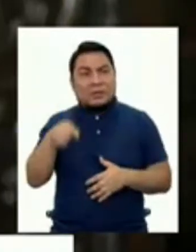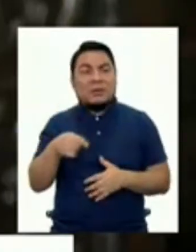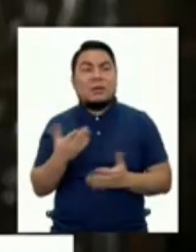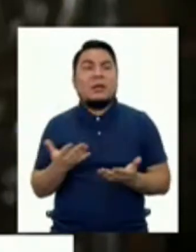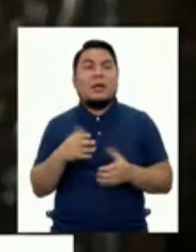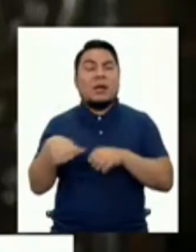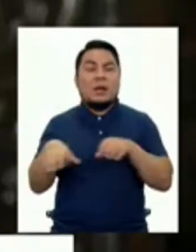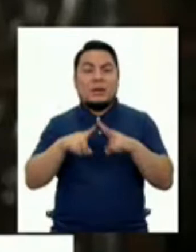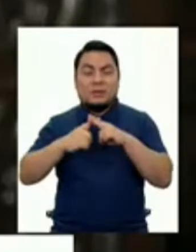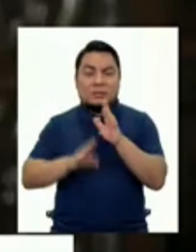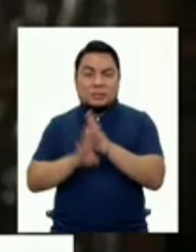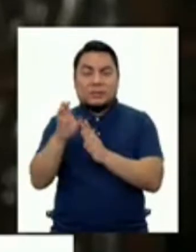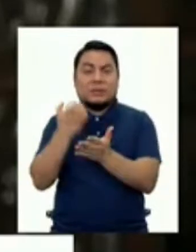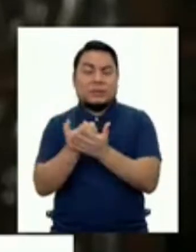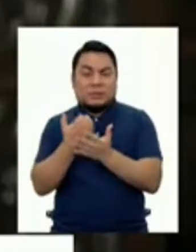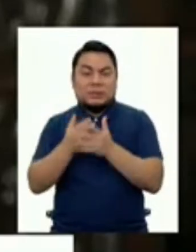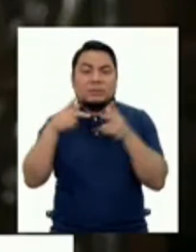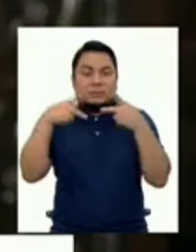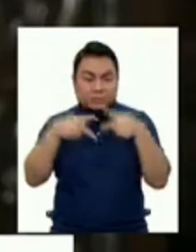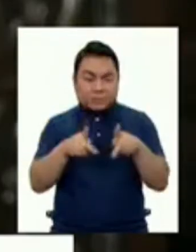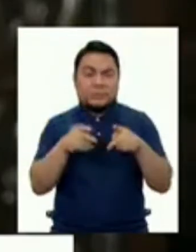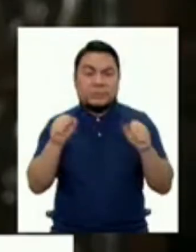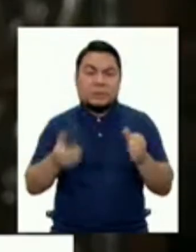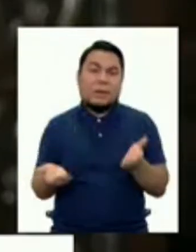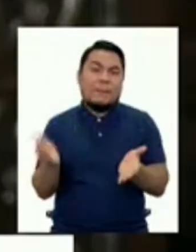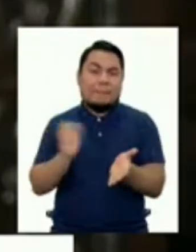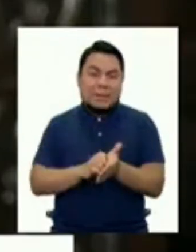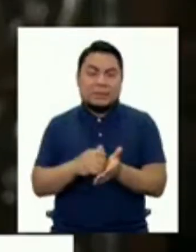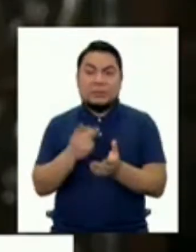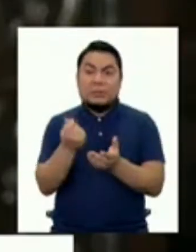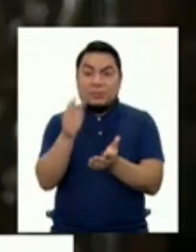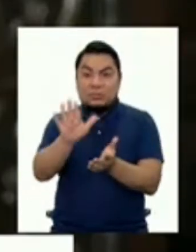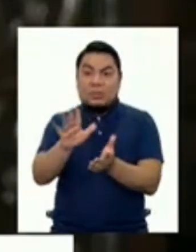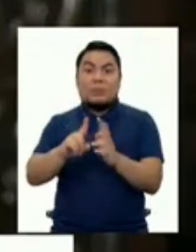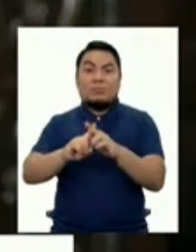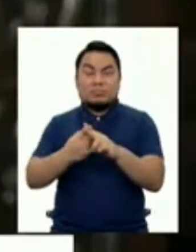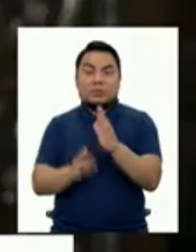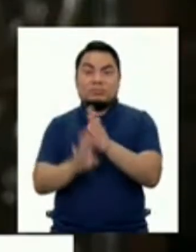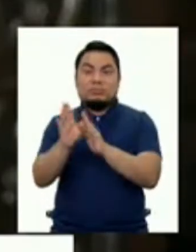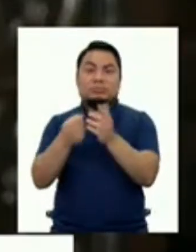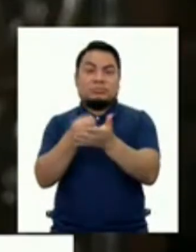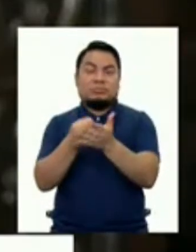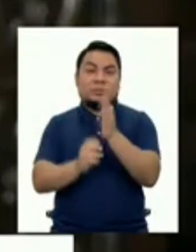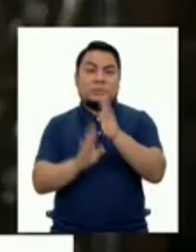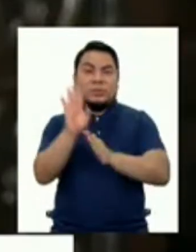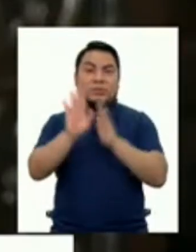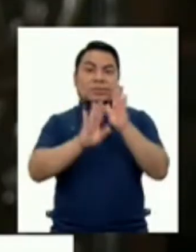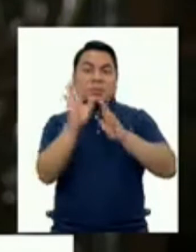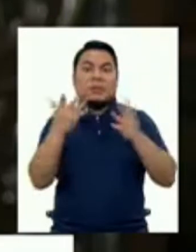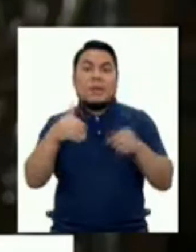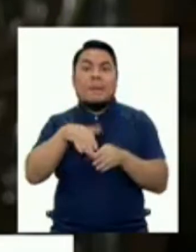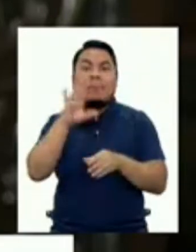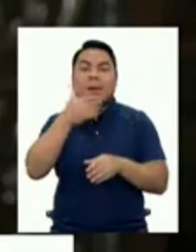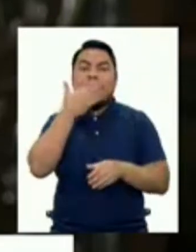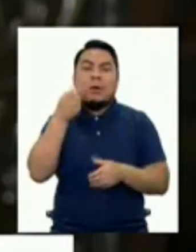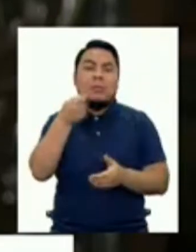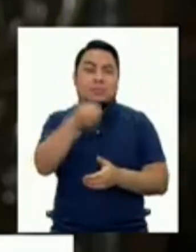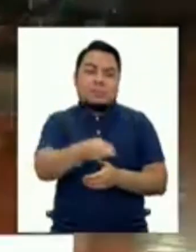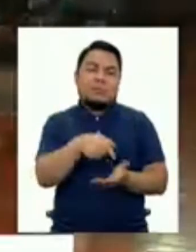de las actividades económicas va a permitir mayor dinamización en las MIPES y, por ende, va a mejorar la situación de las microfinancieras. Muchas